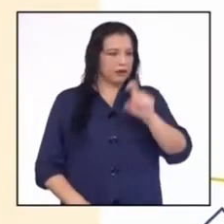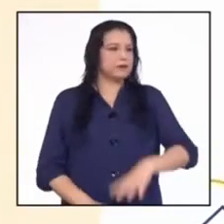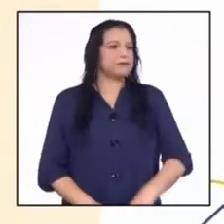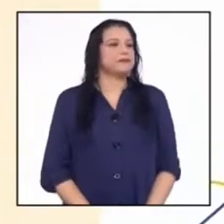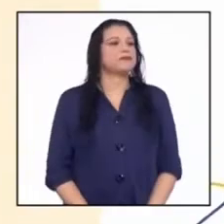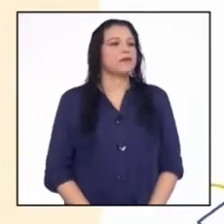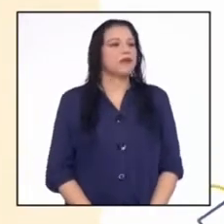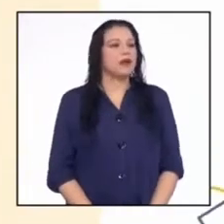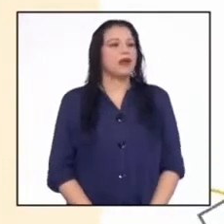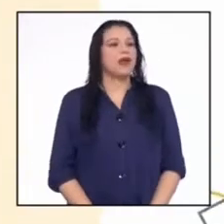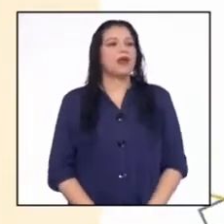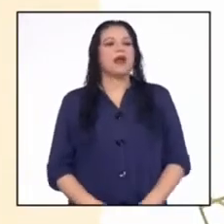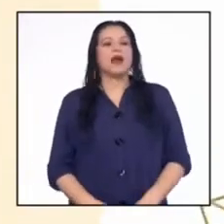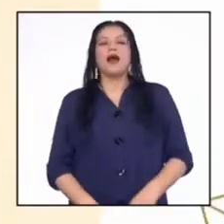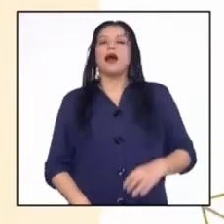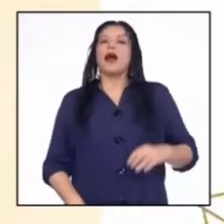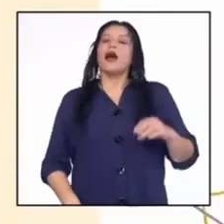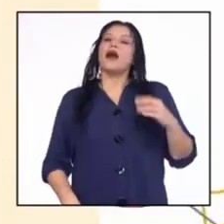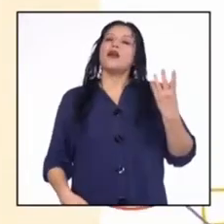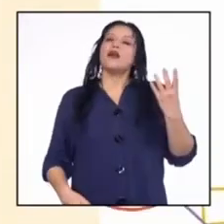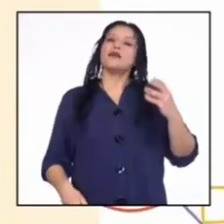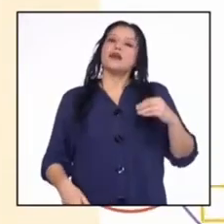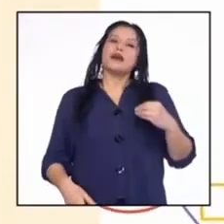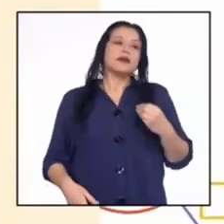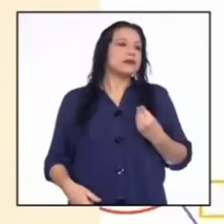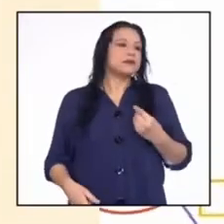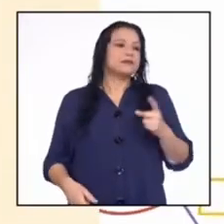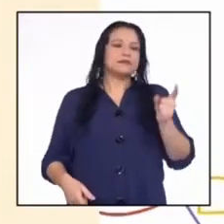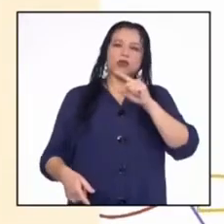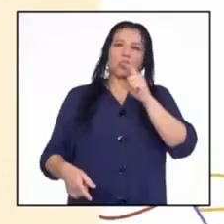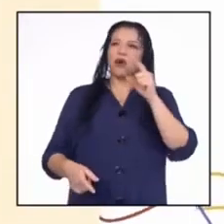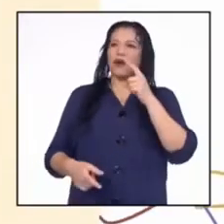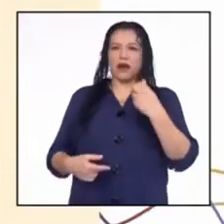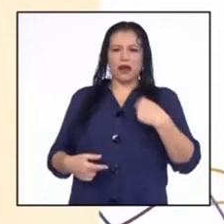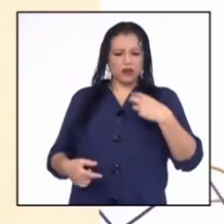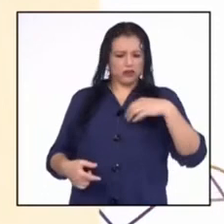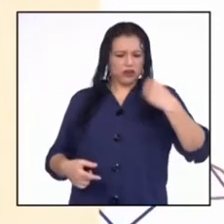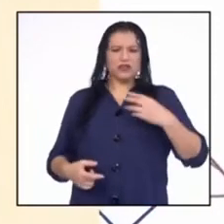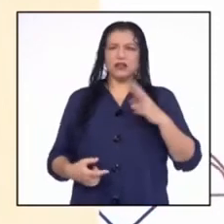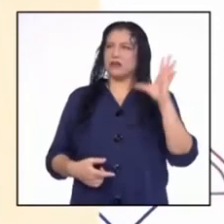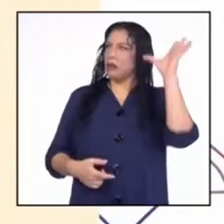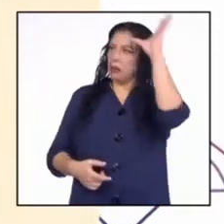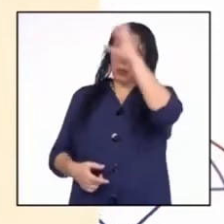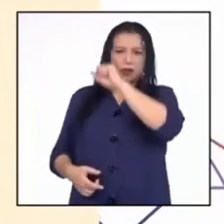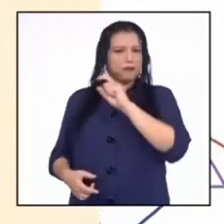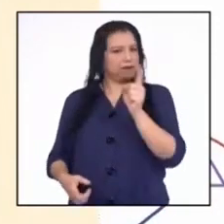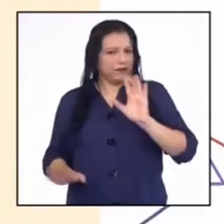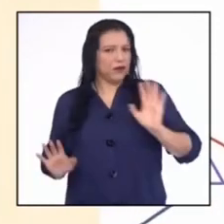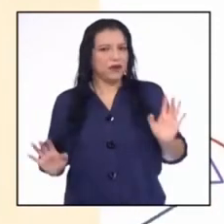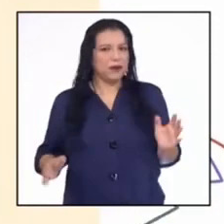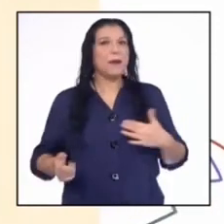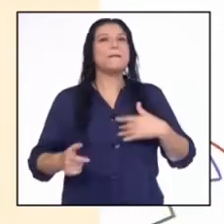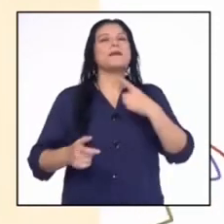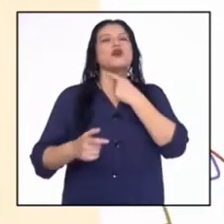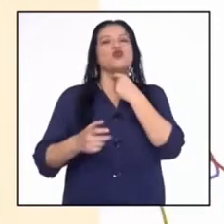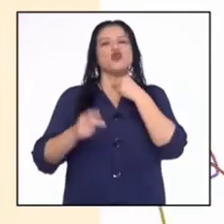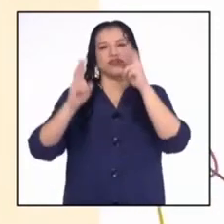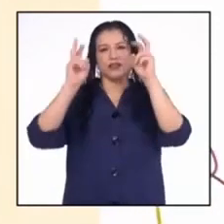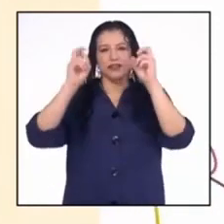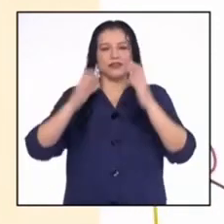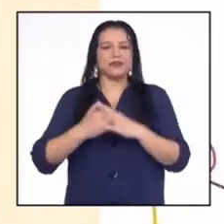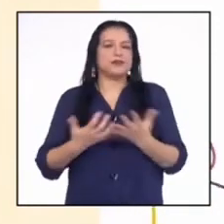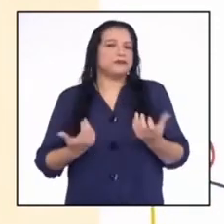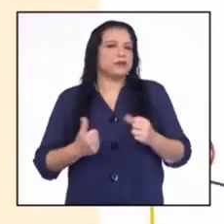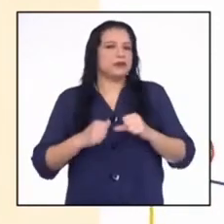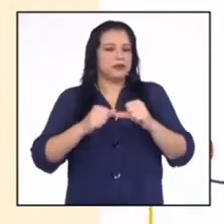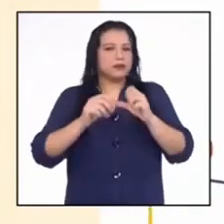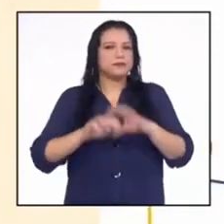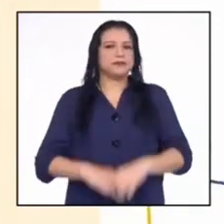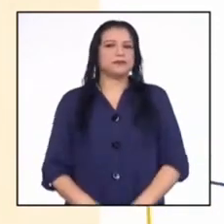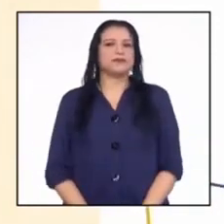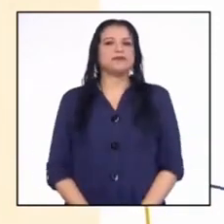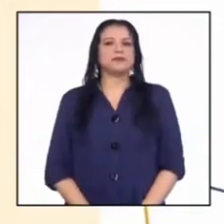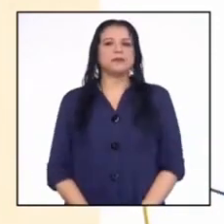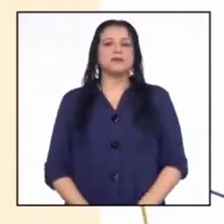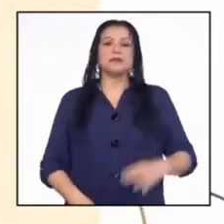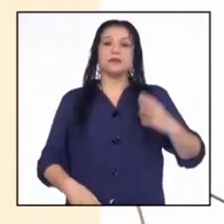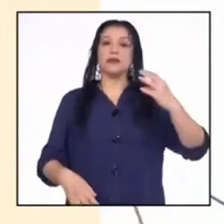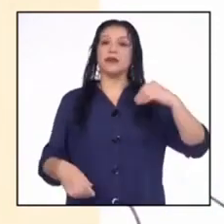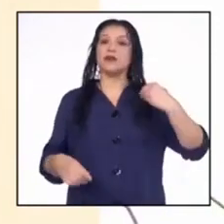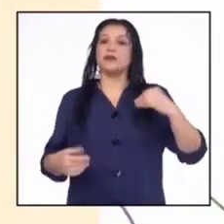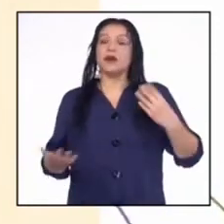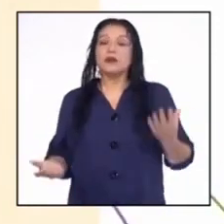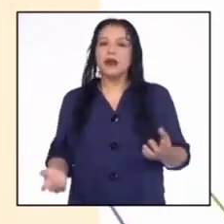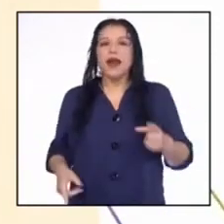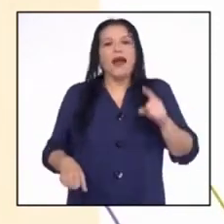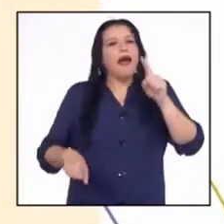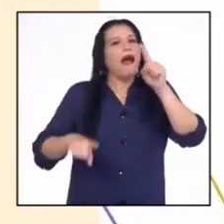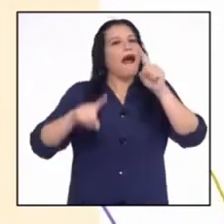lo voy a leer. Dice, no nos hagan invisibles. Ay, me encanta el título. Perdón, continúo. Los